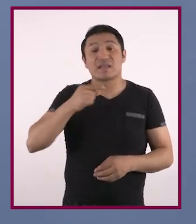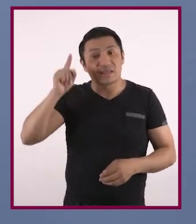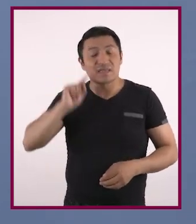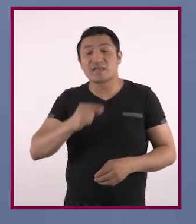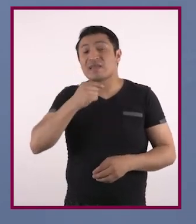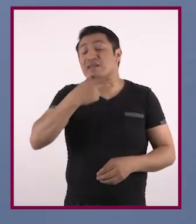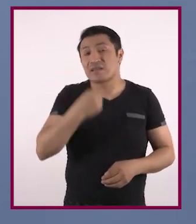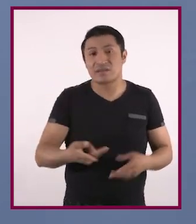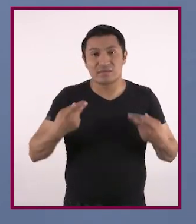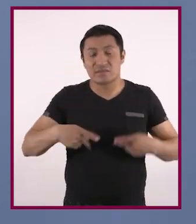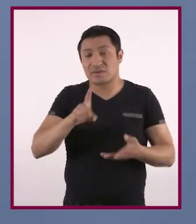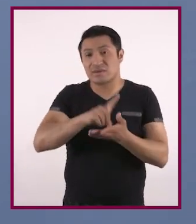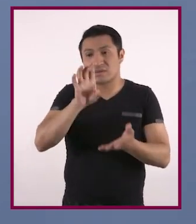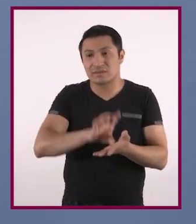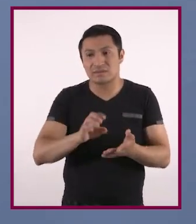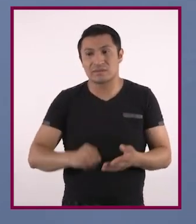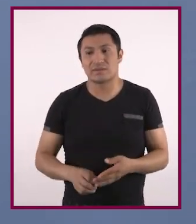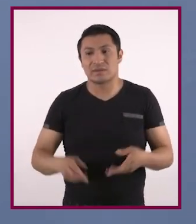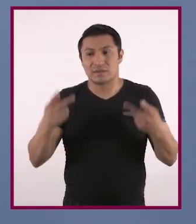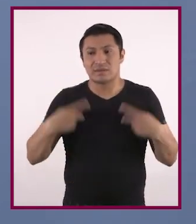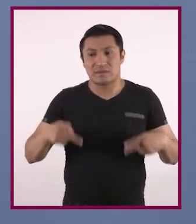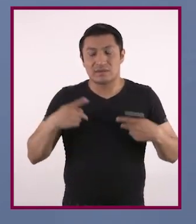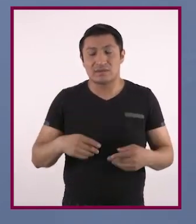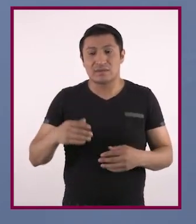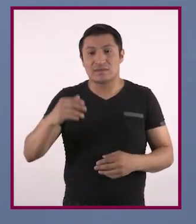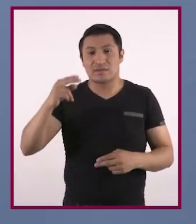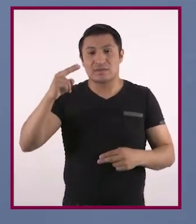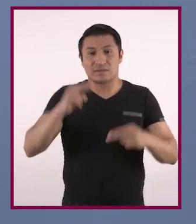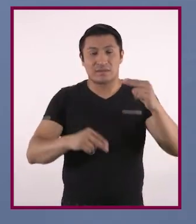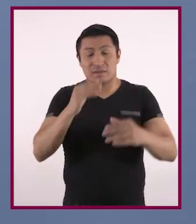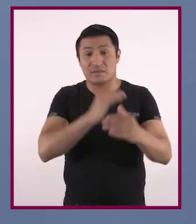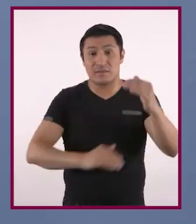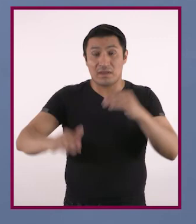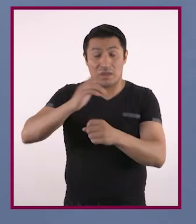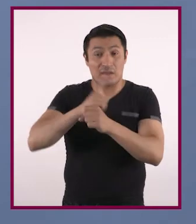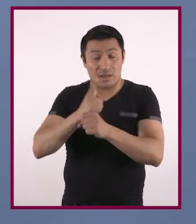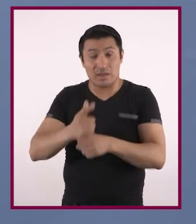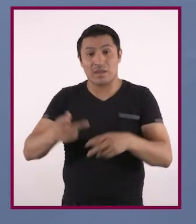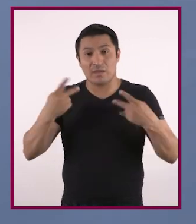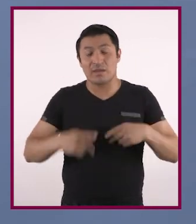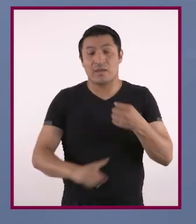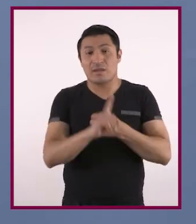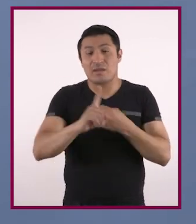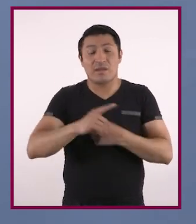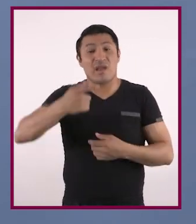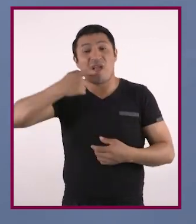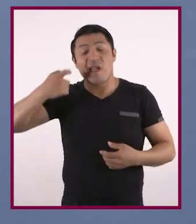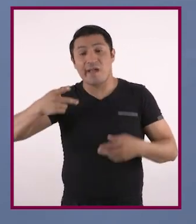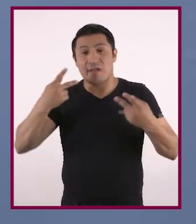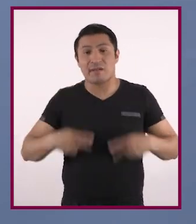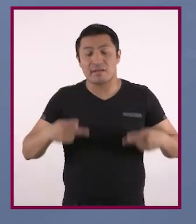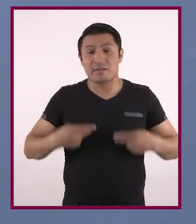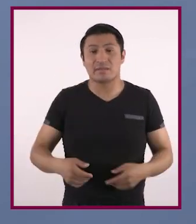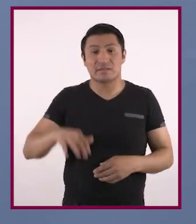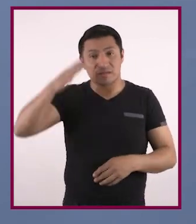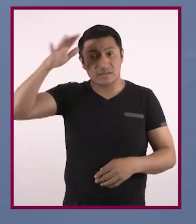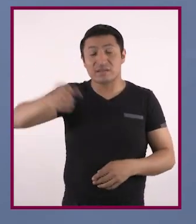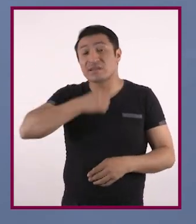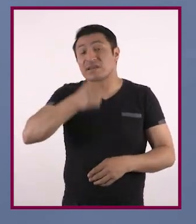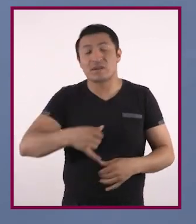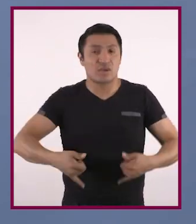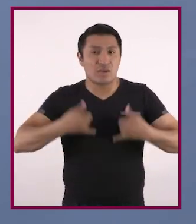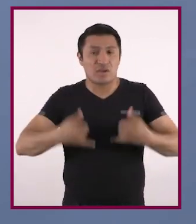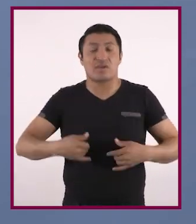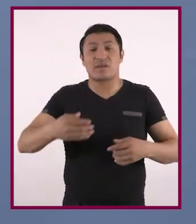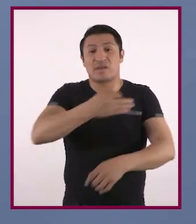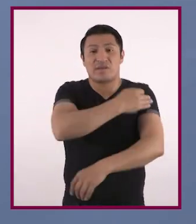niños, personas discapacitadas, personas con altos niveles de estudios, personas con problemas de adicción, personas adultas mayores,